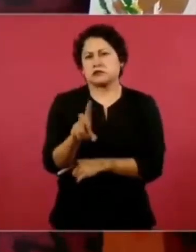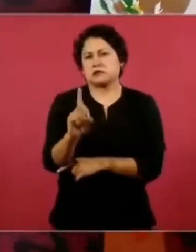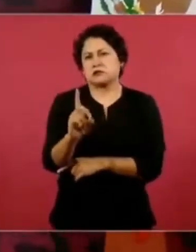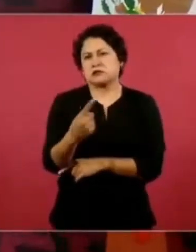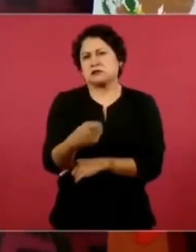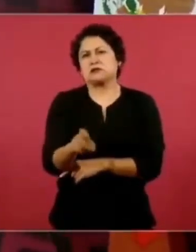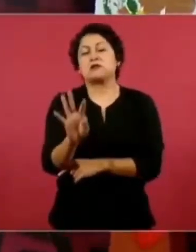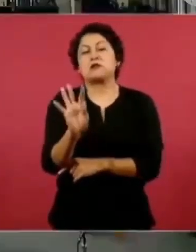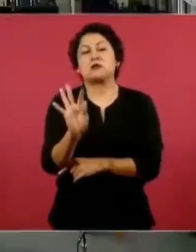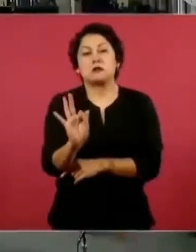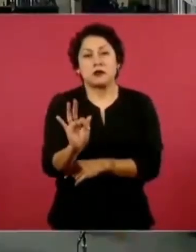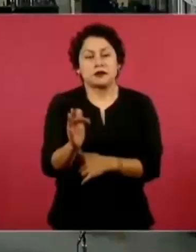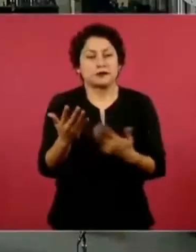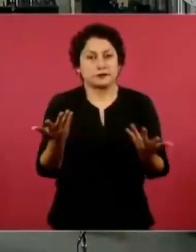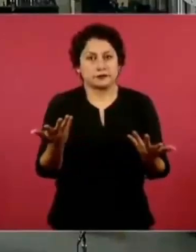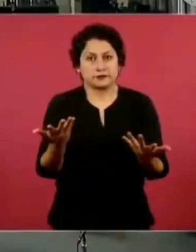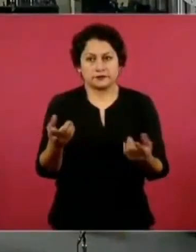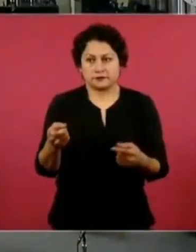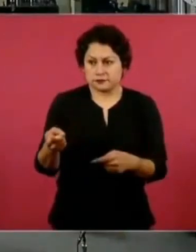para